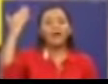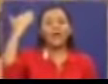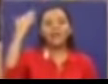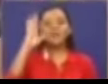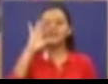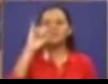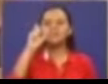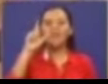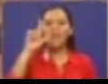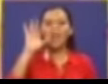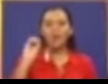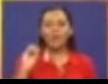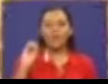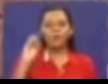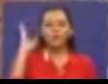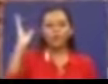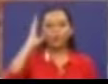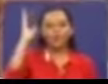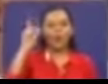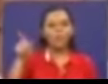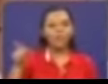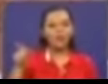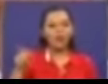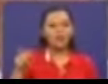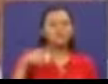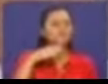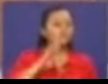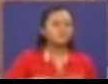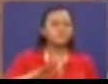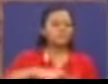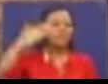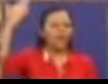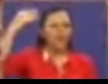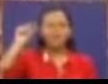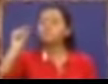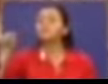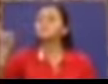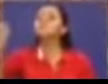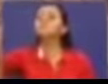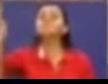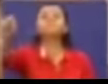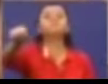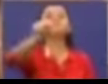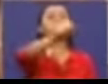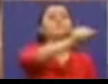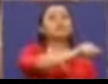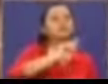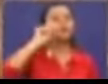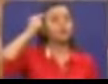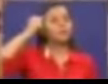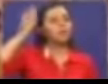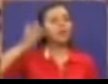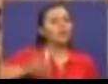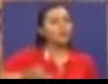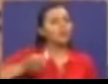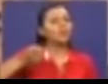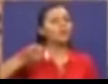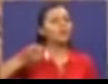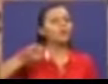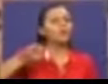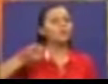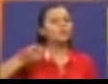Tisaleo, Tungurahua. ¿Hay algún alcalde que no haya saludado? Perdón, los estoy viendo poco a poco. Están los gobernadores, nuestro gobernador de Morona,